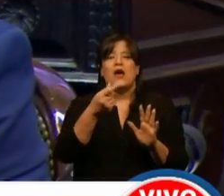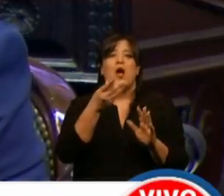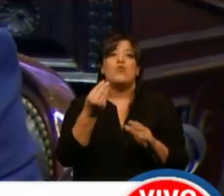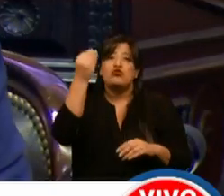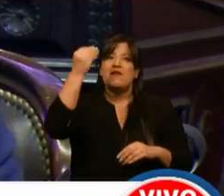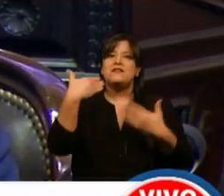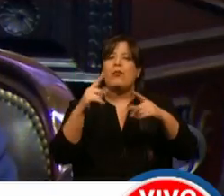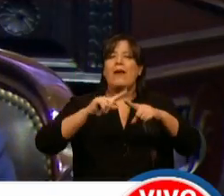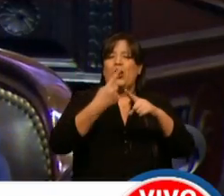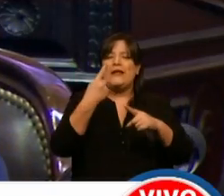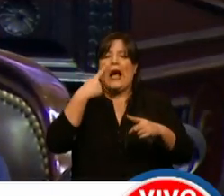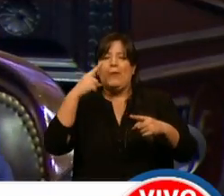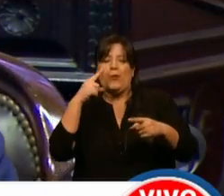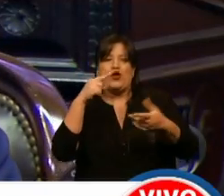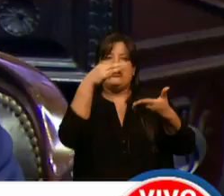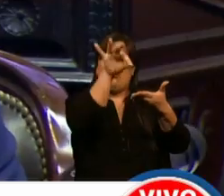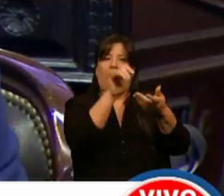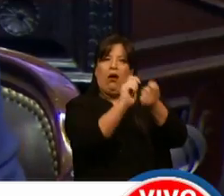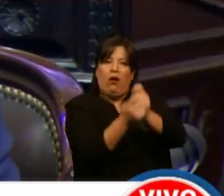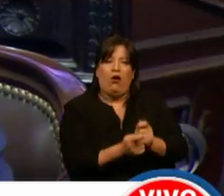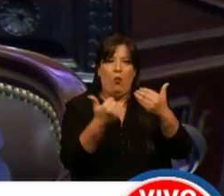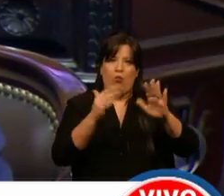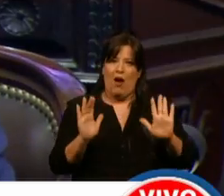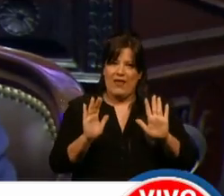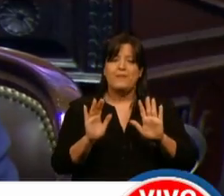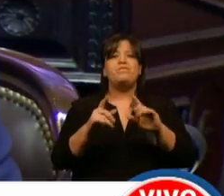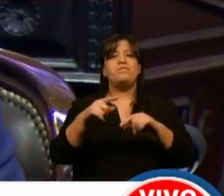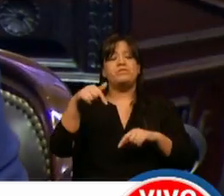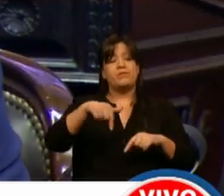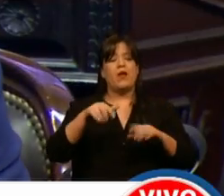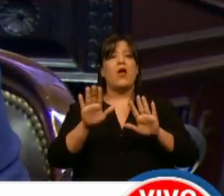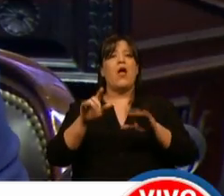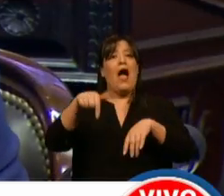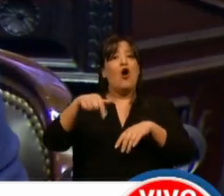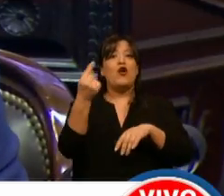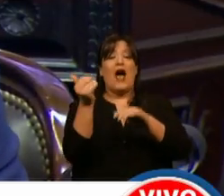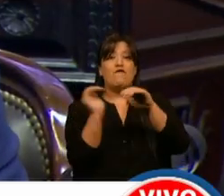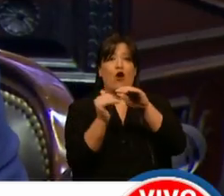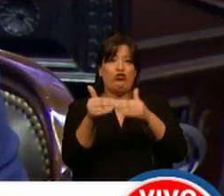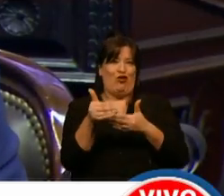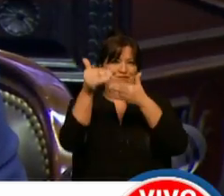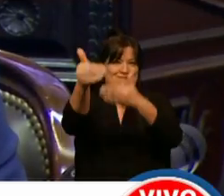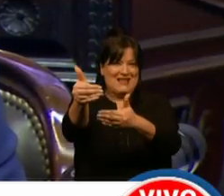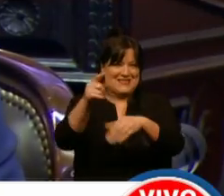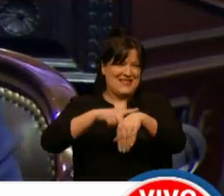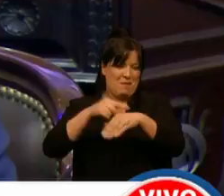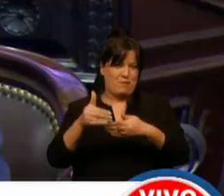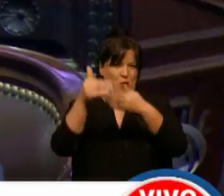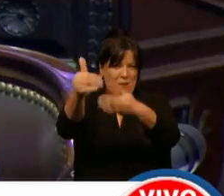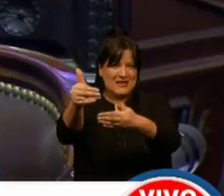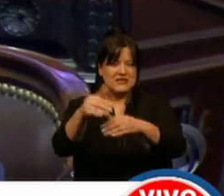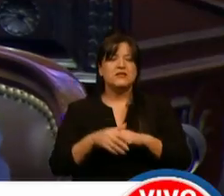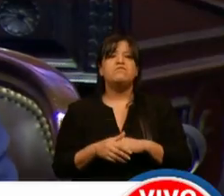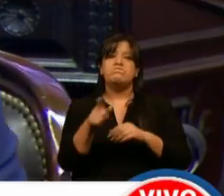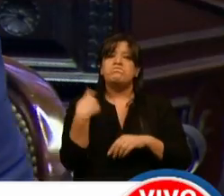fines políticos por otro lado presidente estamos por rodando un fondo qué